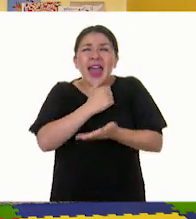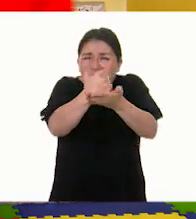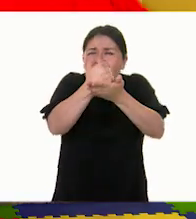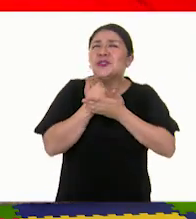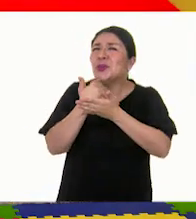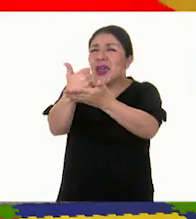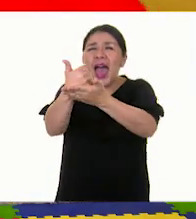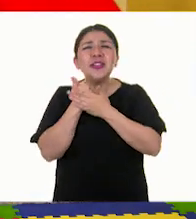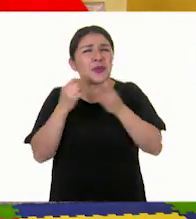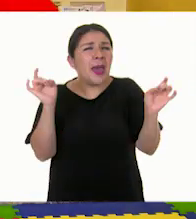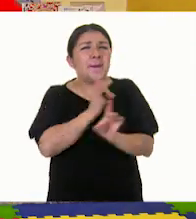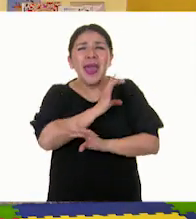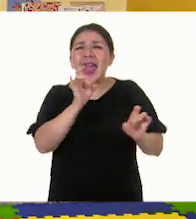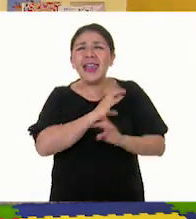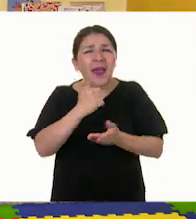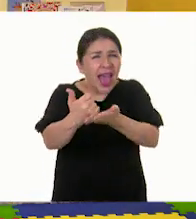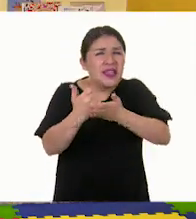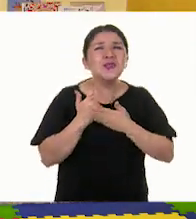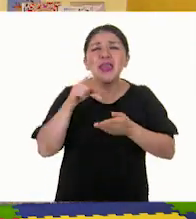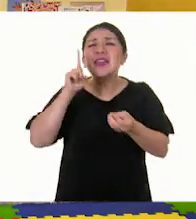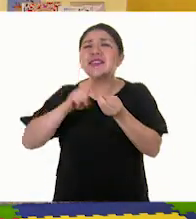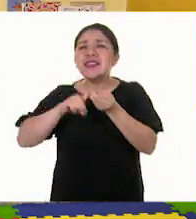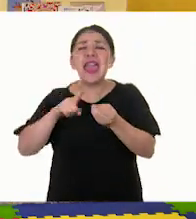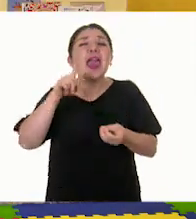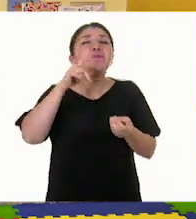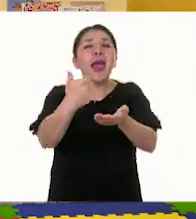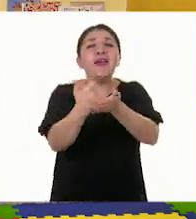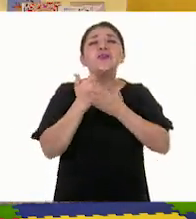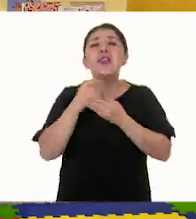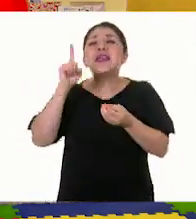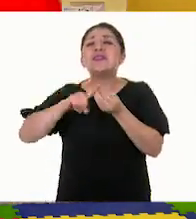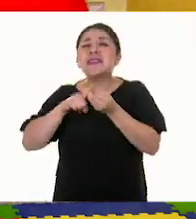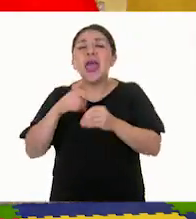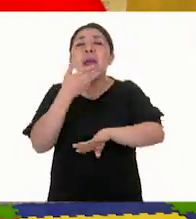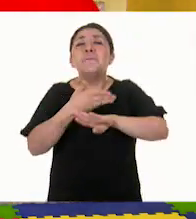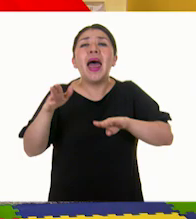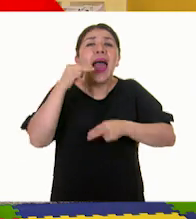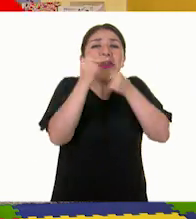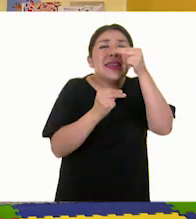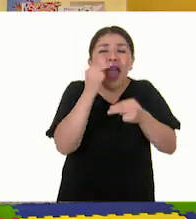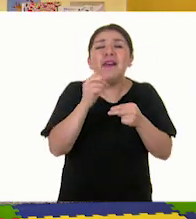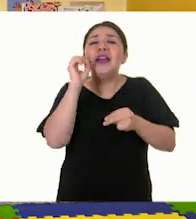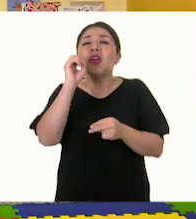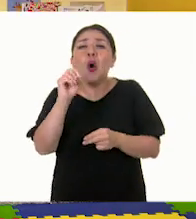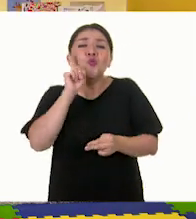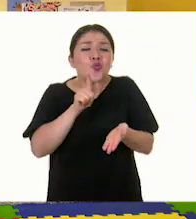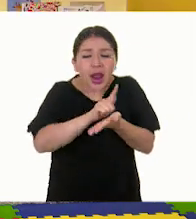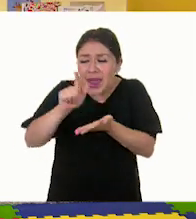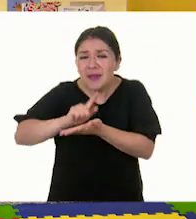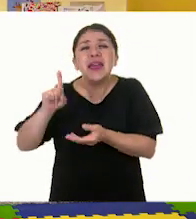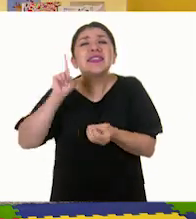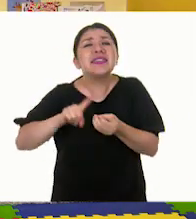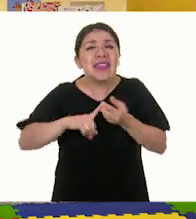¡Auxilio! ¡Que alguien me ayude! ¡Algún ave! ¡Blancanieves! ¡Cenicienta!